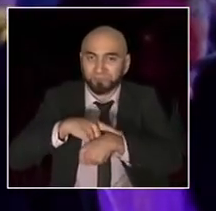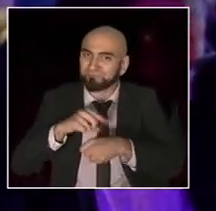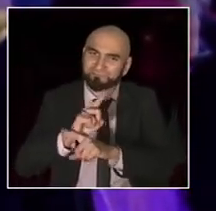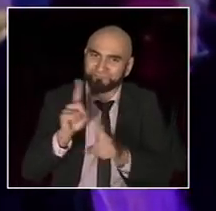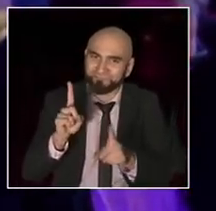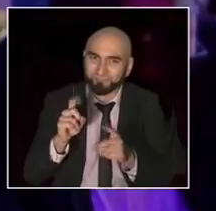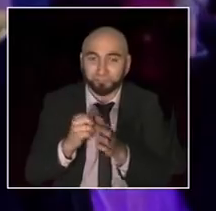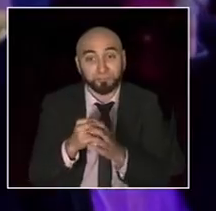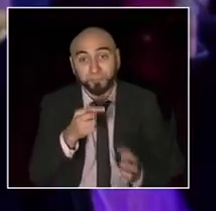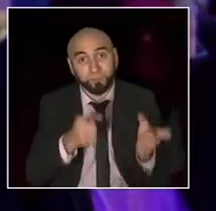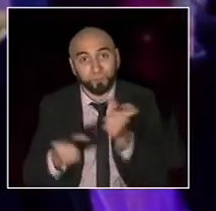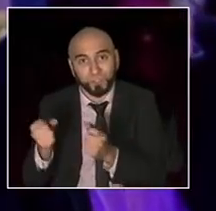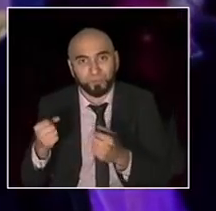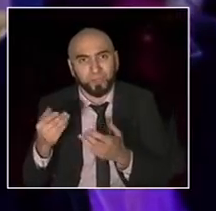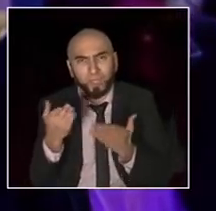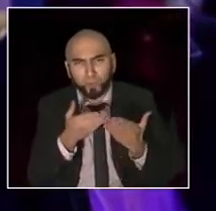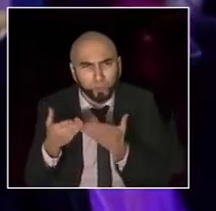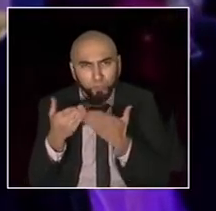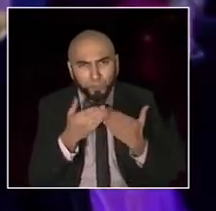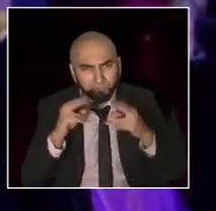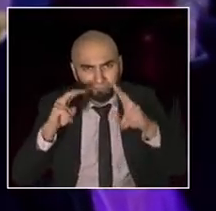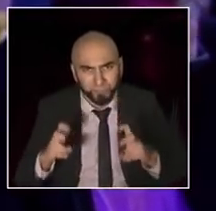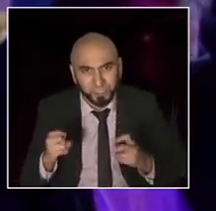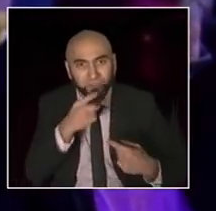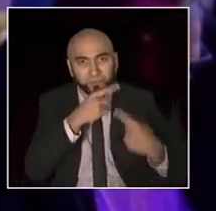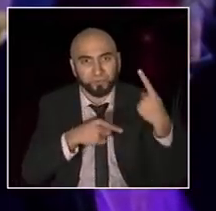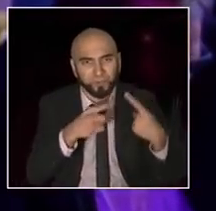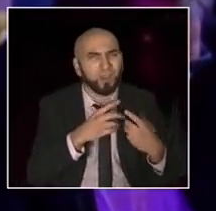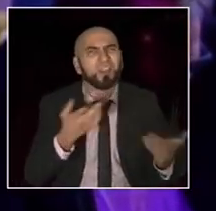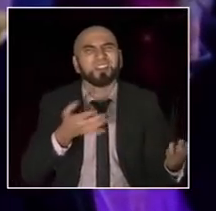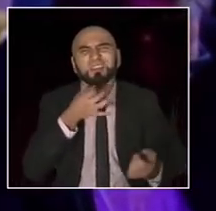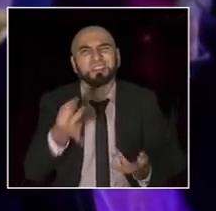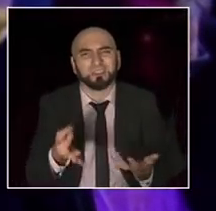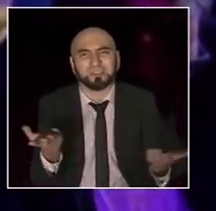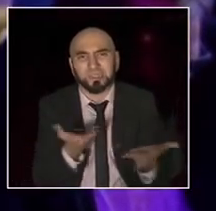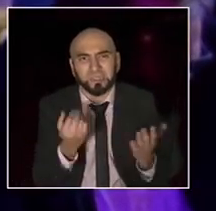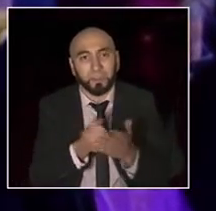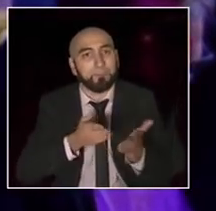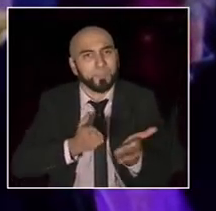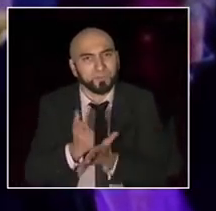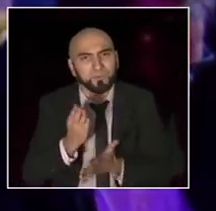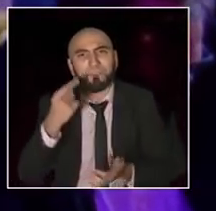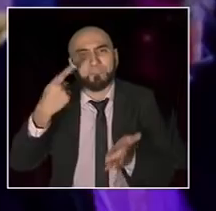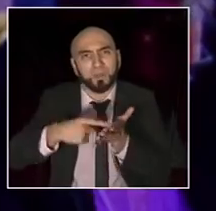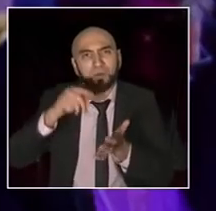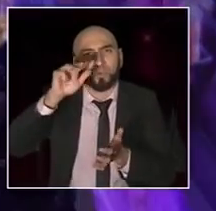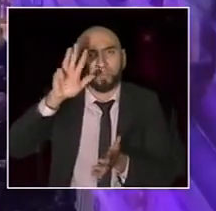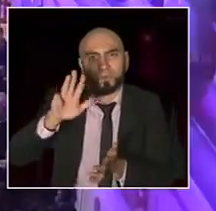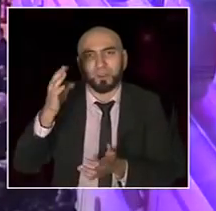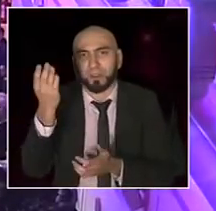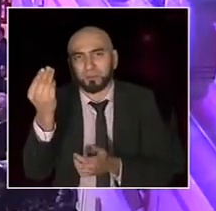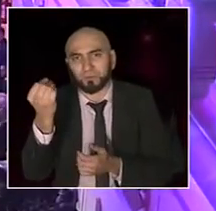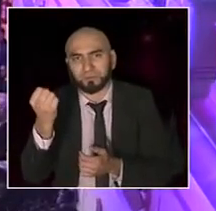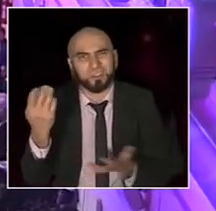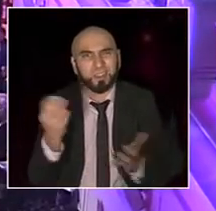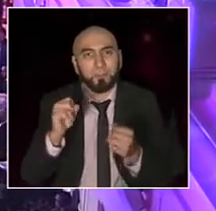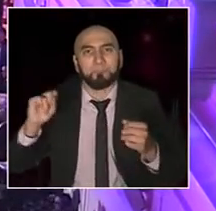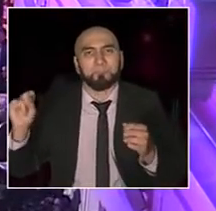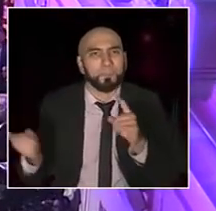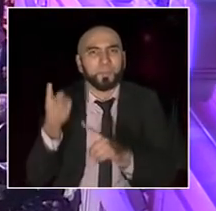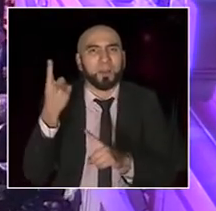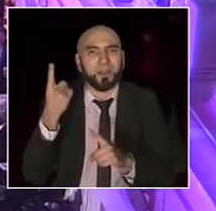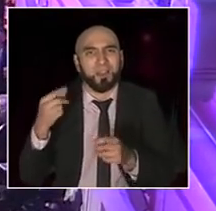gente que estudia la historia dice que fue un siglo corto que comenzó el año 1914, con el inicio de la Primera Guerra Mundial,